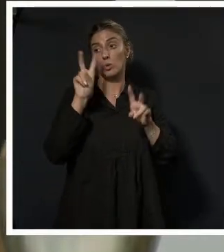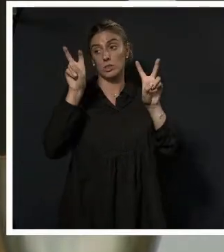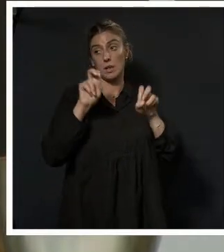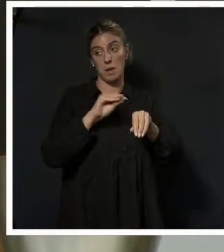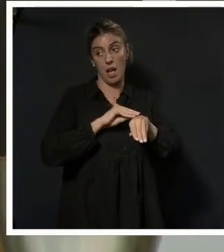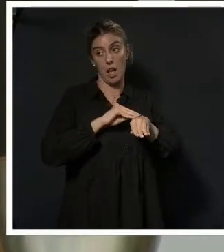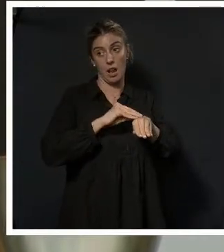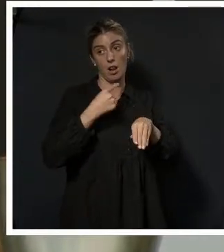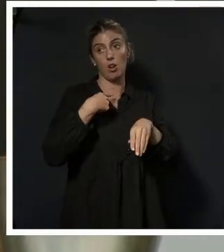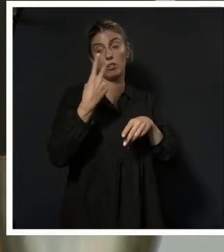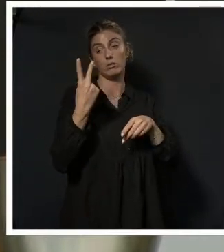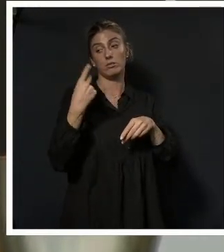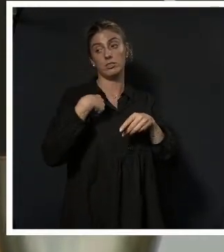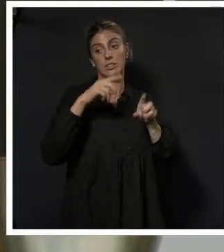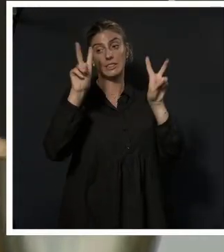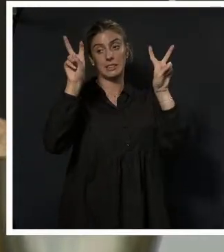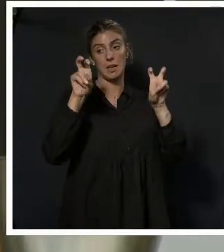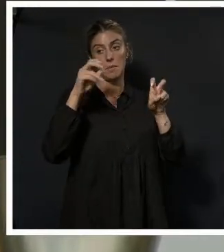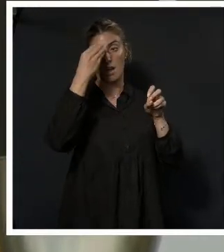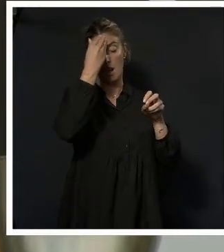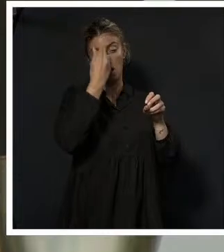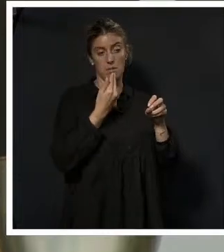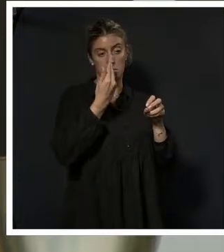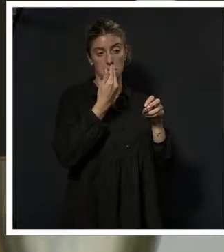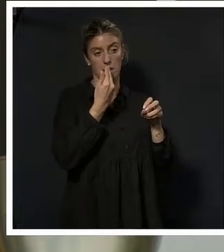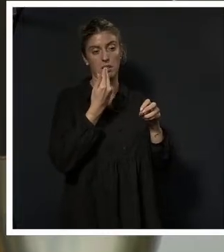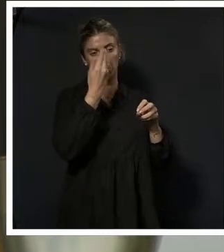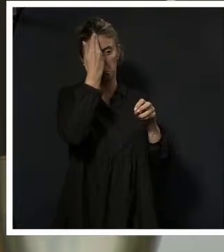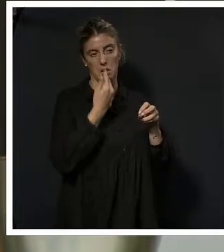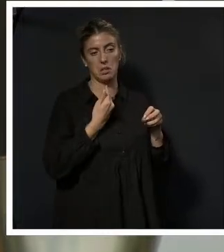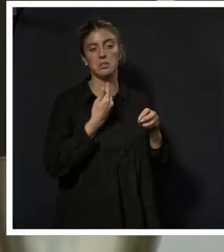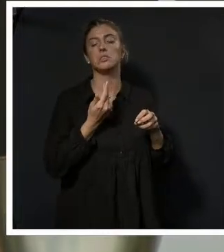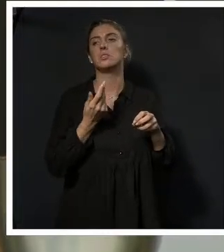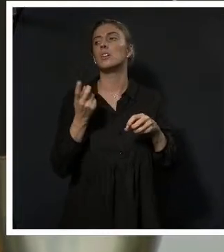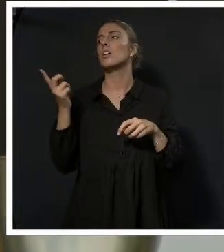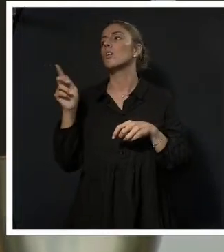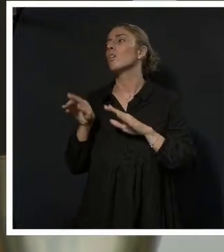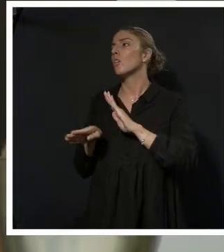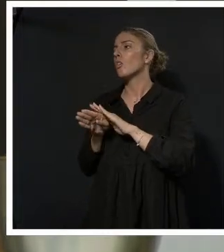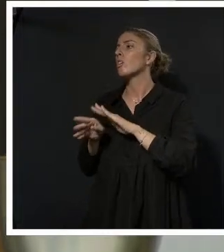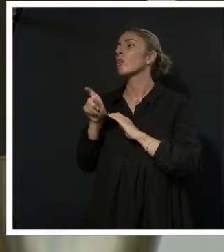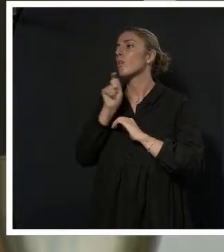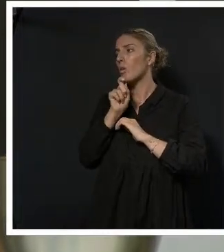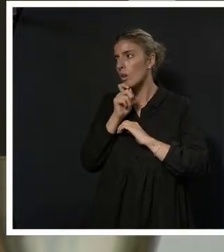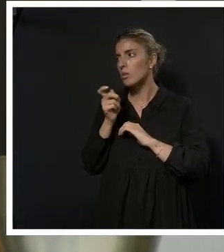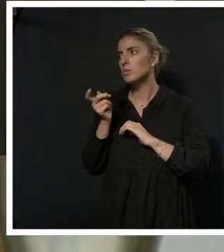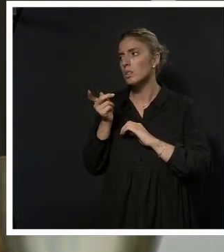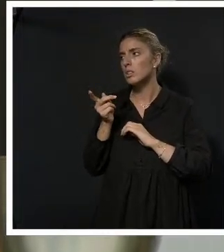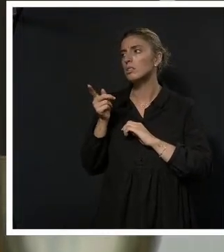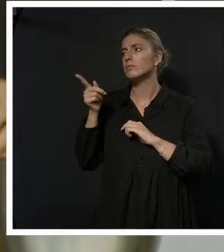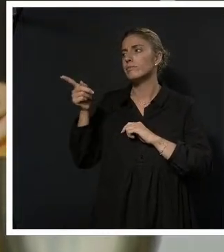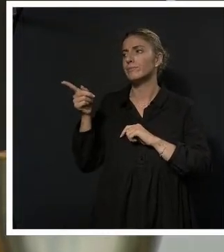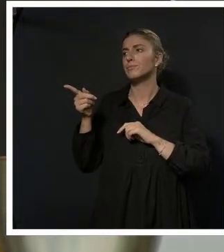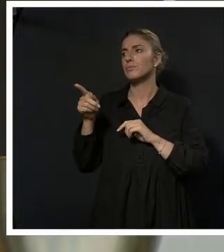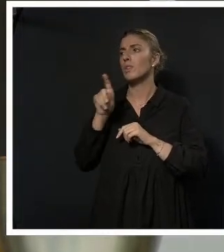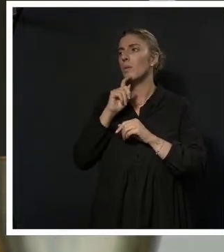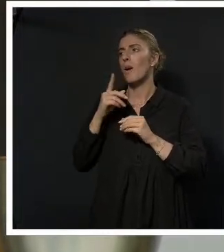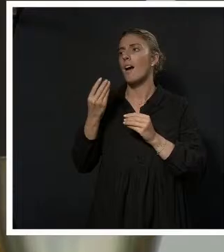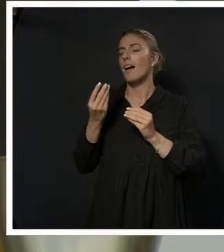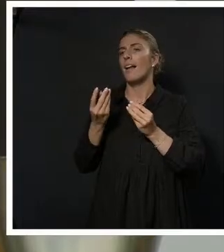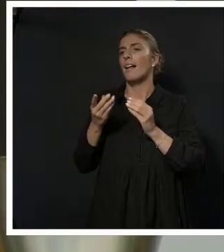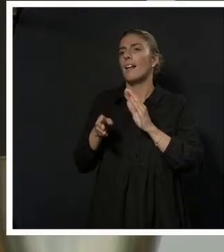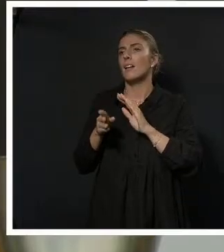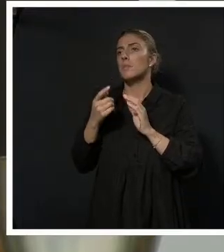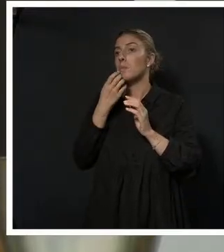parálisis cuando piensas que cómo vas a seguir no Cómo puedes que se eche o a tu vida